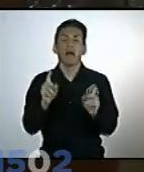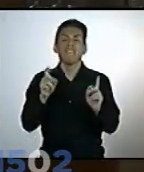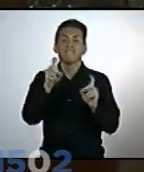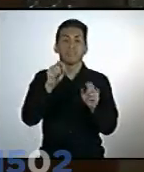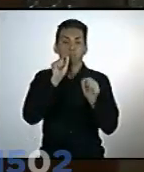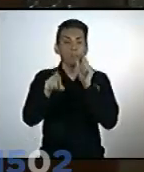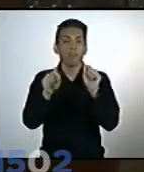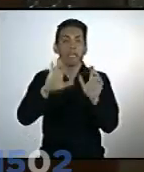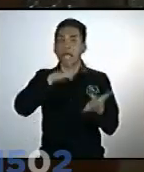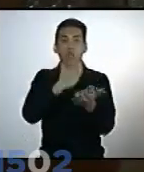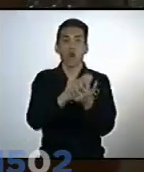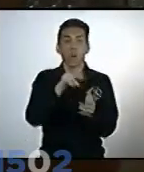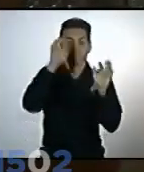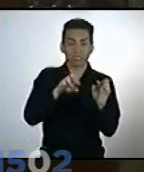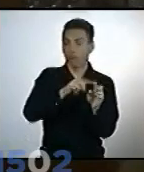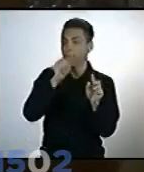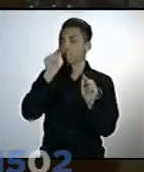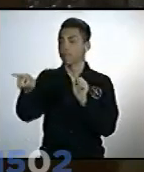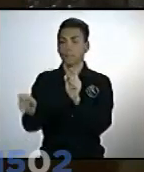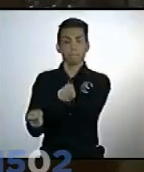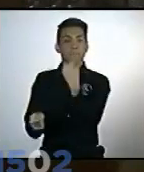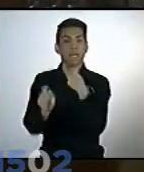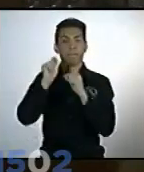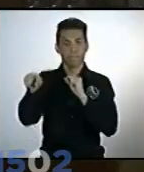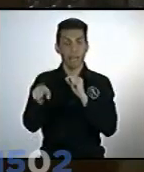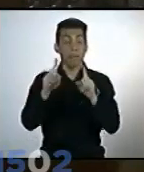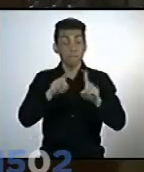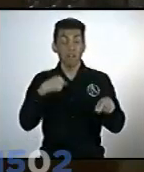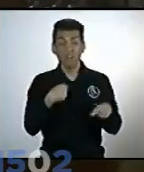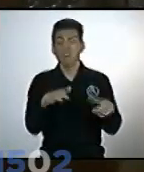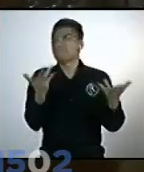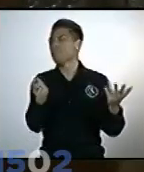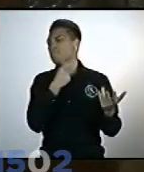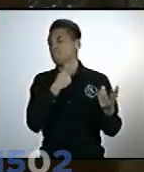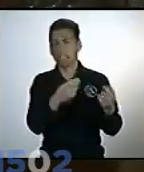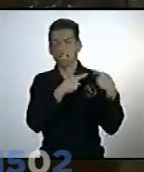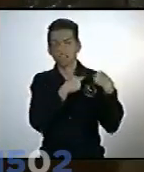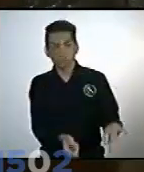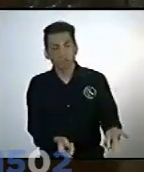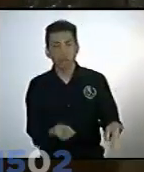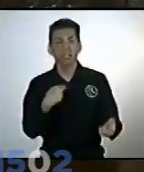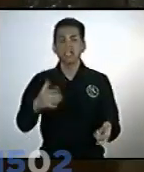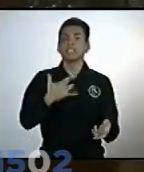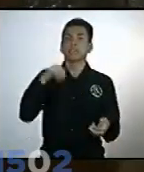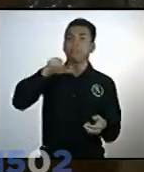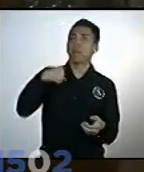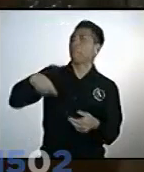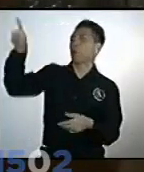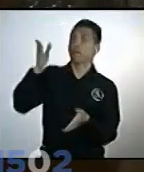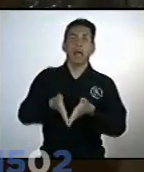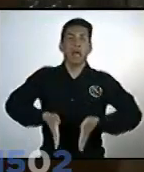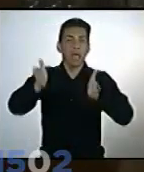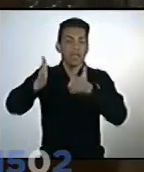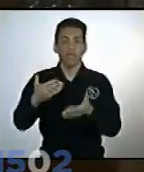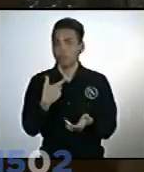pase de una persona a la otra. Pero si actuamos irresponsablemente, si no nos cuidamos, si nos sentimos mal y nos vamos a la calle en lugar